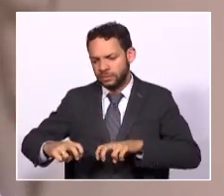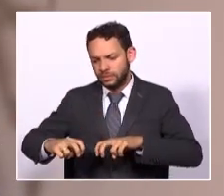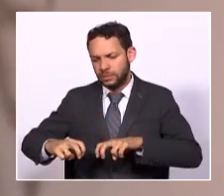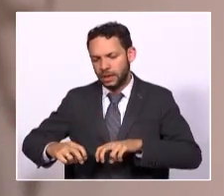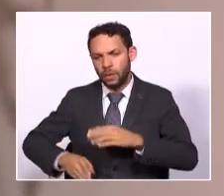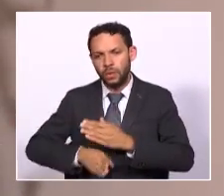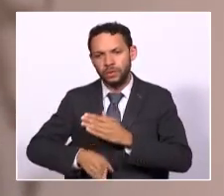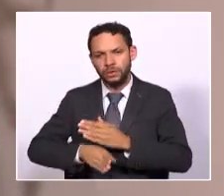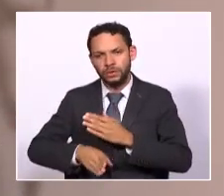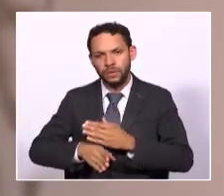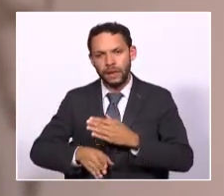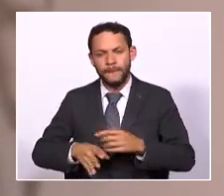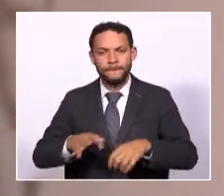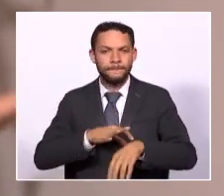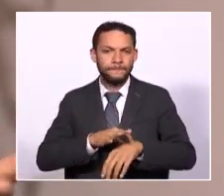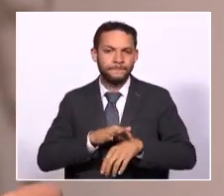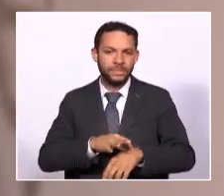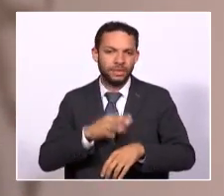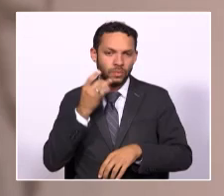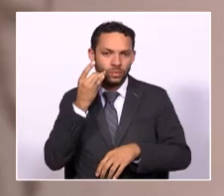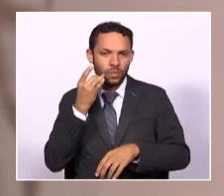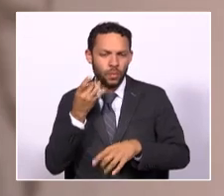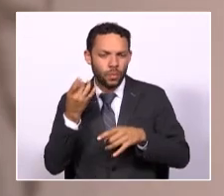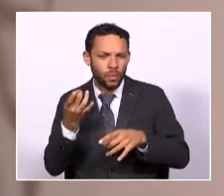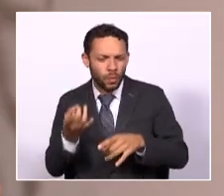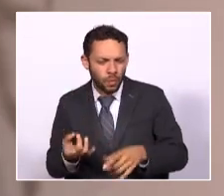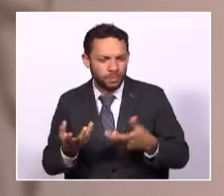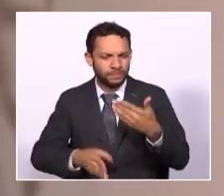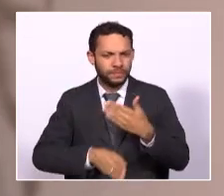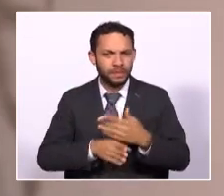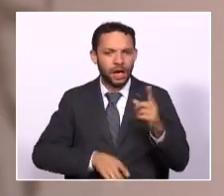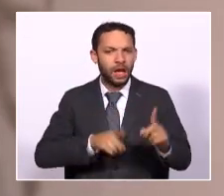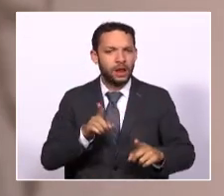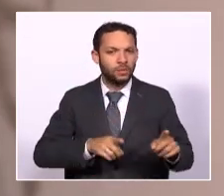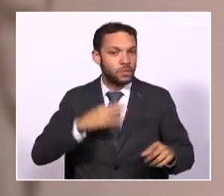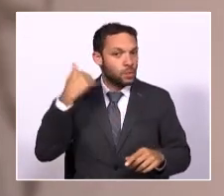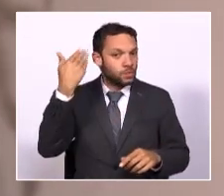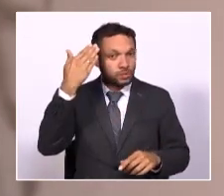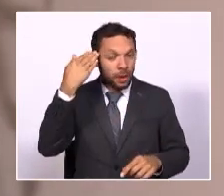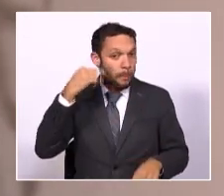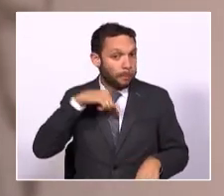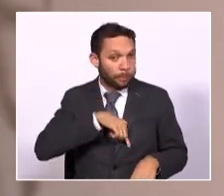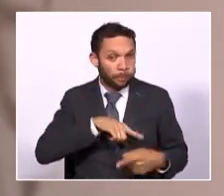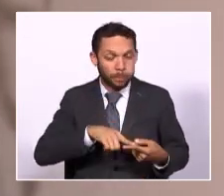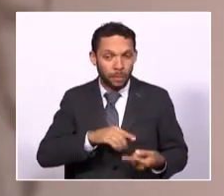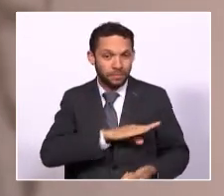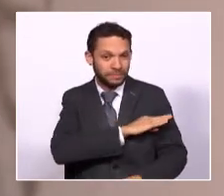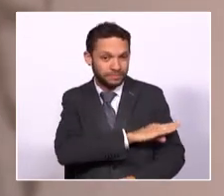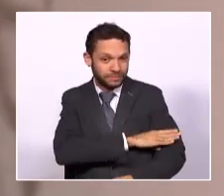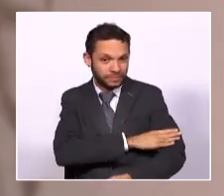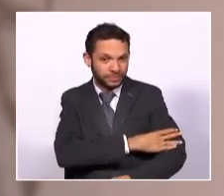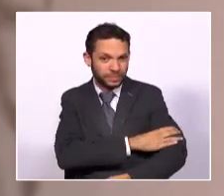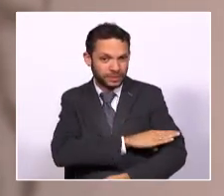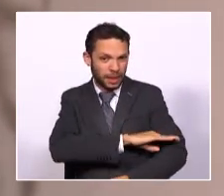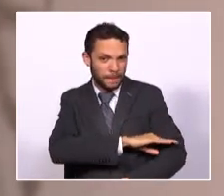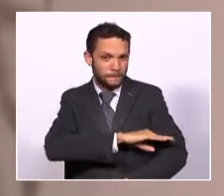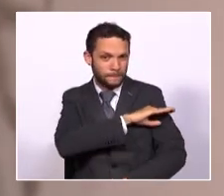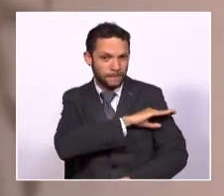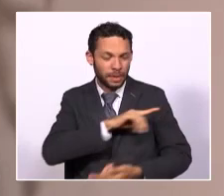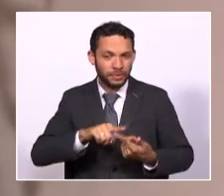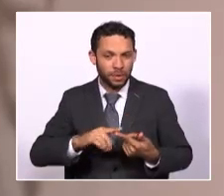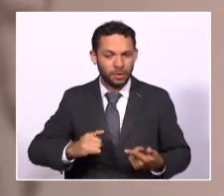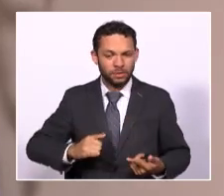médico porque tiene un dolor. Hay enfermedades silenciosas, como la hipertensión arterial, el mismo daño